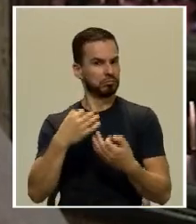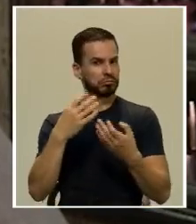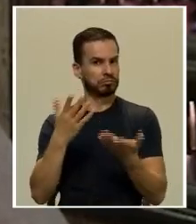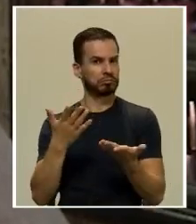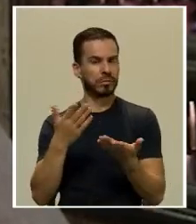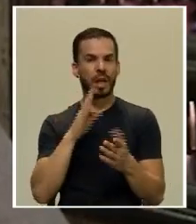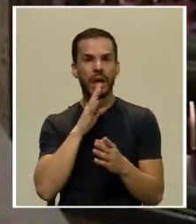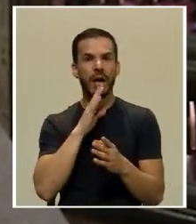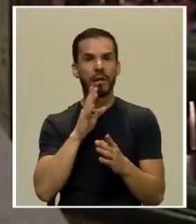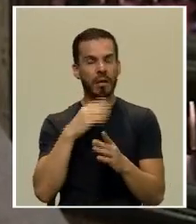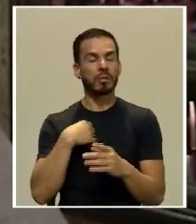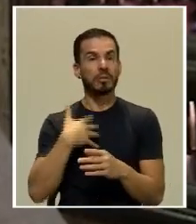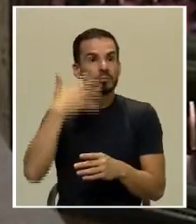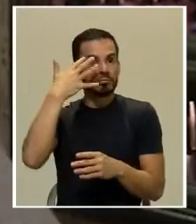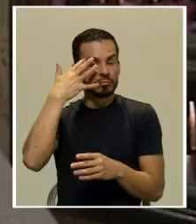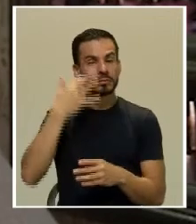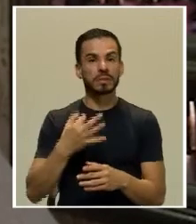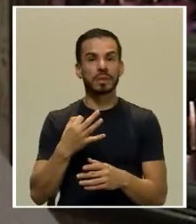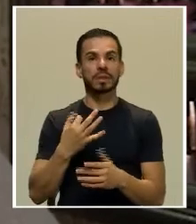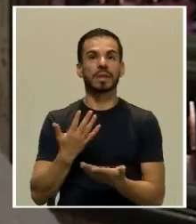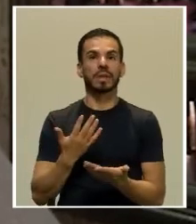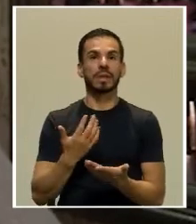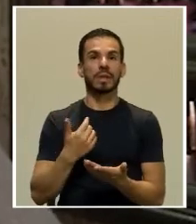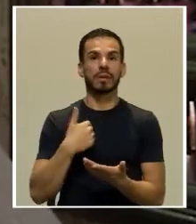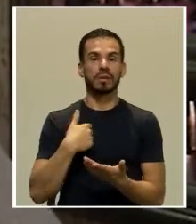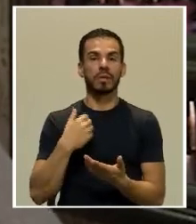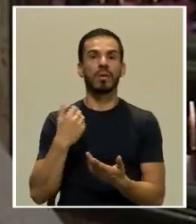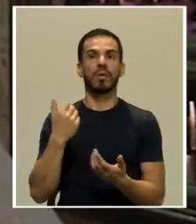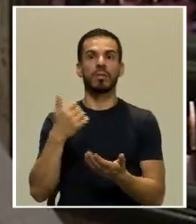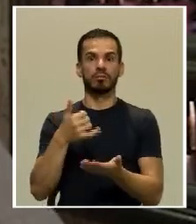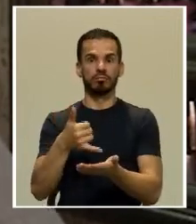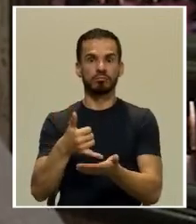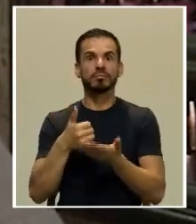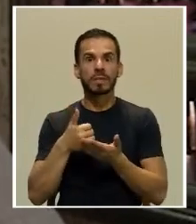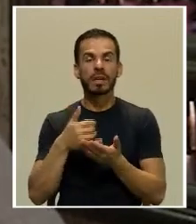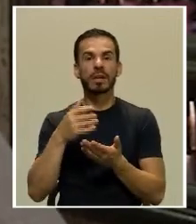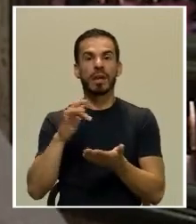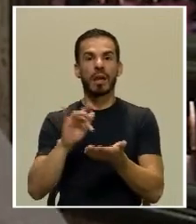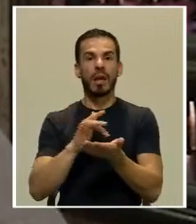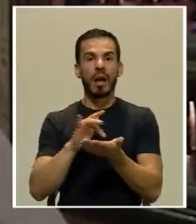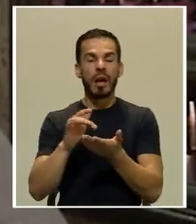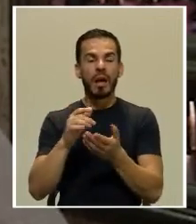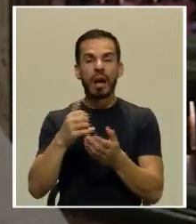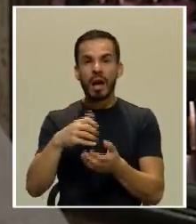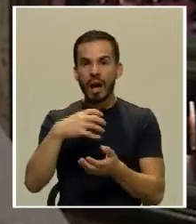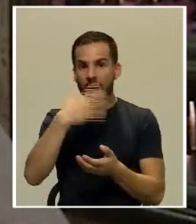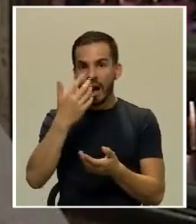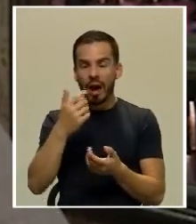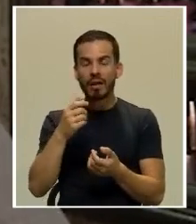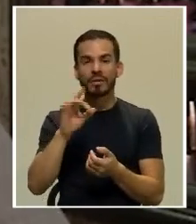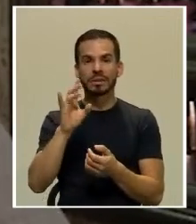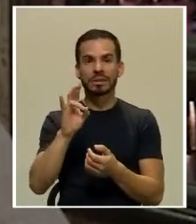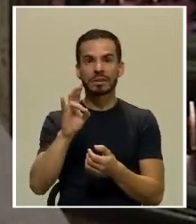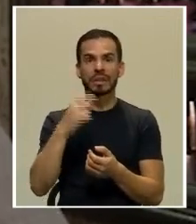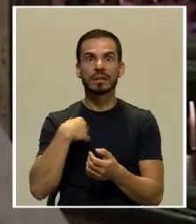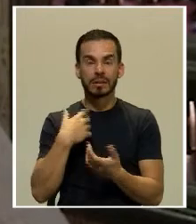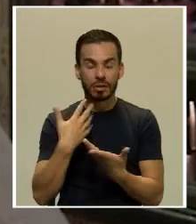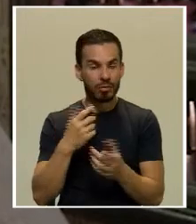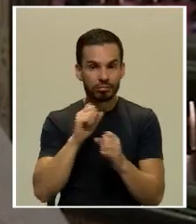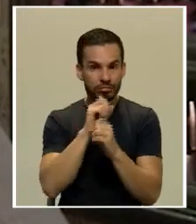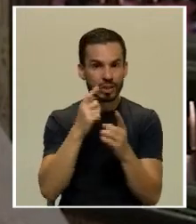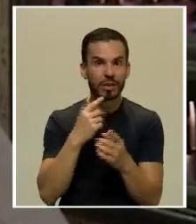una manera de hablar muy creíble, que yo me había ganado un iPhone 7 y yo, ¿de